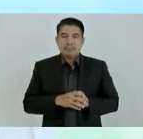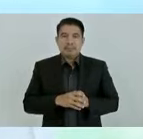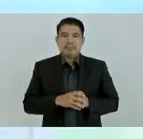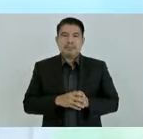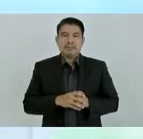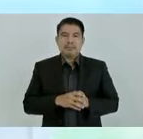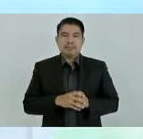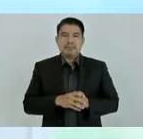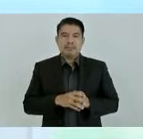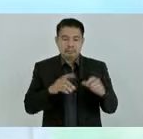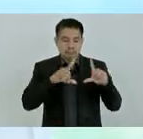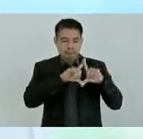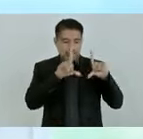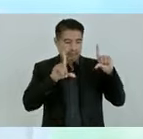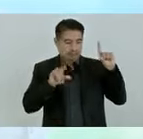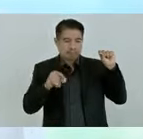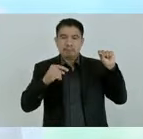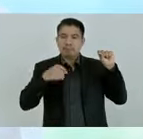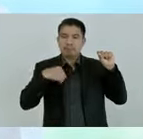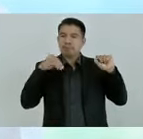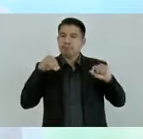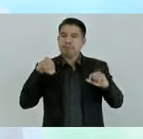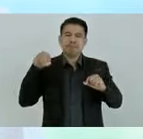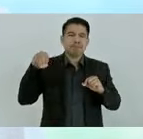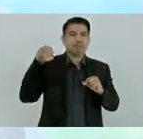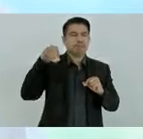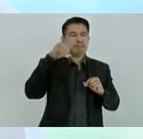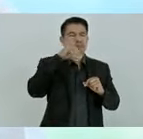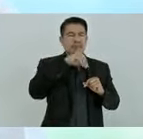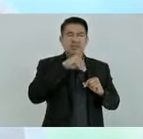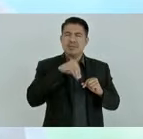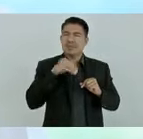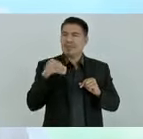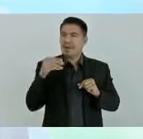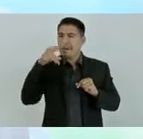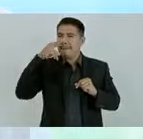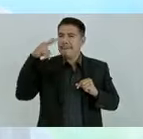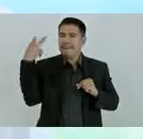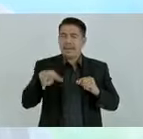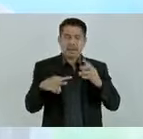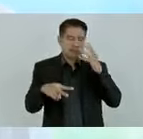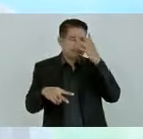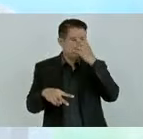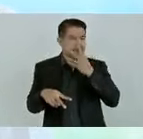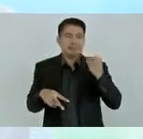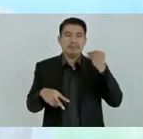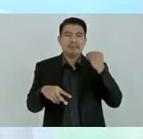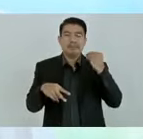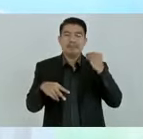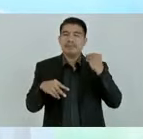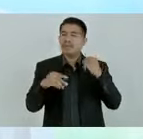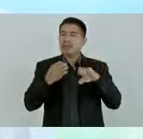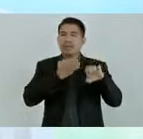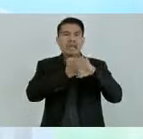recorro todo el país y México es muy bello, todos los estados, pero